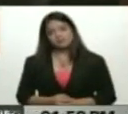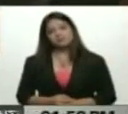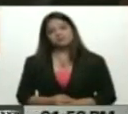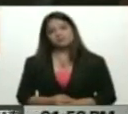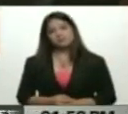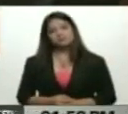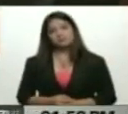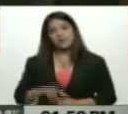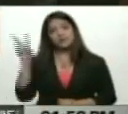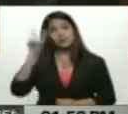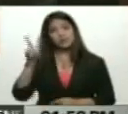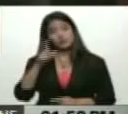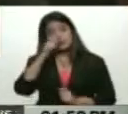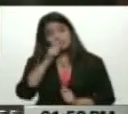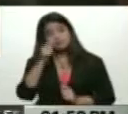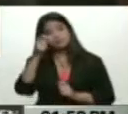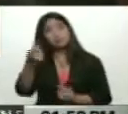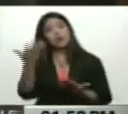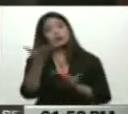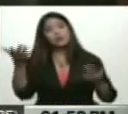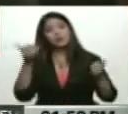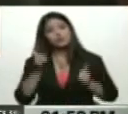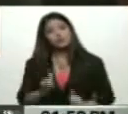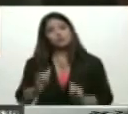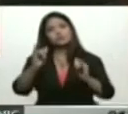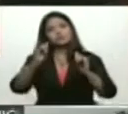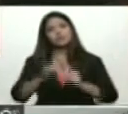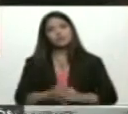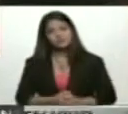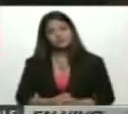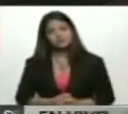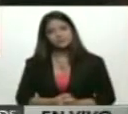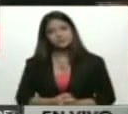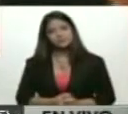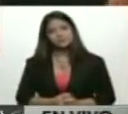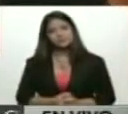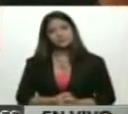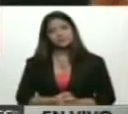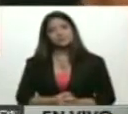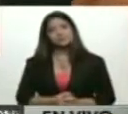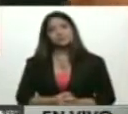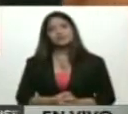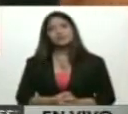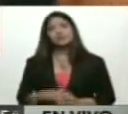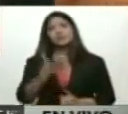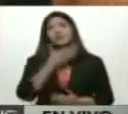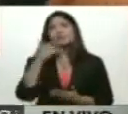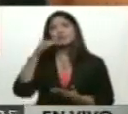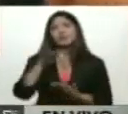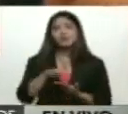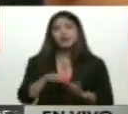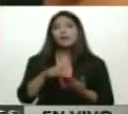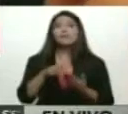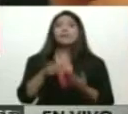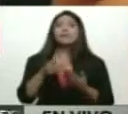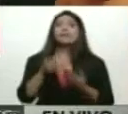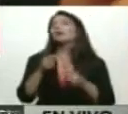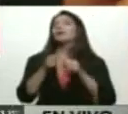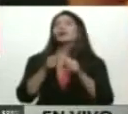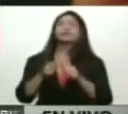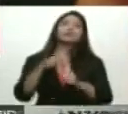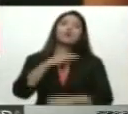república concede a sus hijos a sus hijas a quienes han dado la vida por mantener la moral